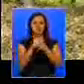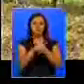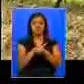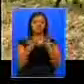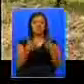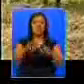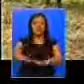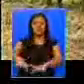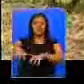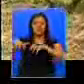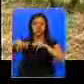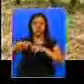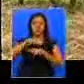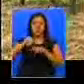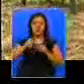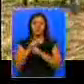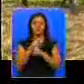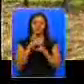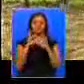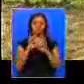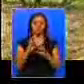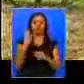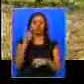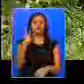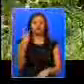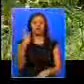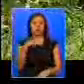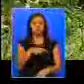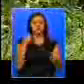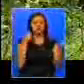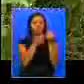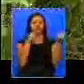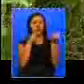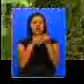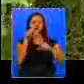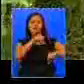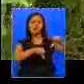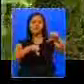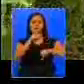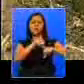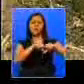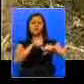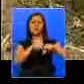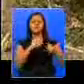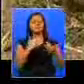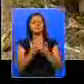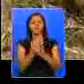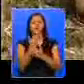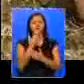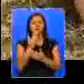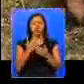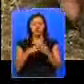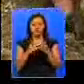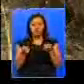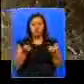agrícola. Desde 2012 los agricultores de Pamar Chacrín cambiaron los fumigadores químicos por un hongo llamado tricoderma, que controla las plagas